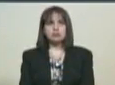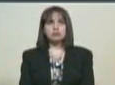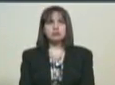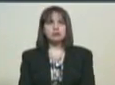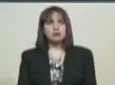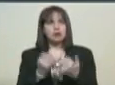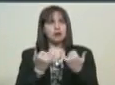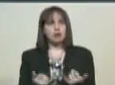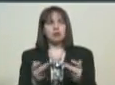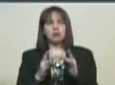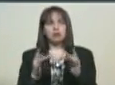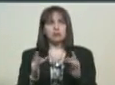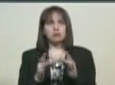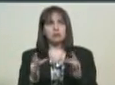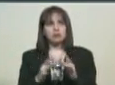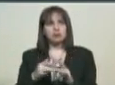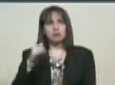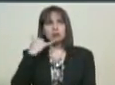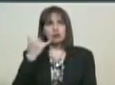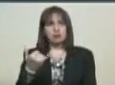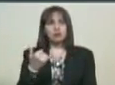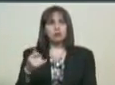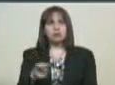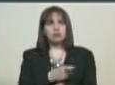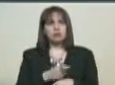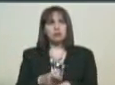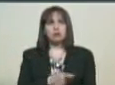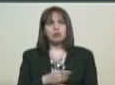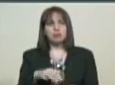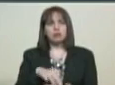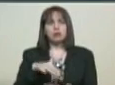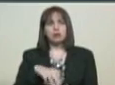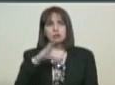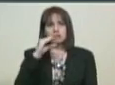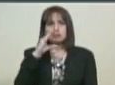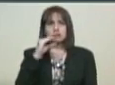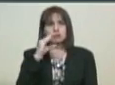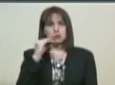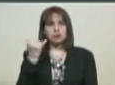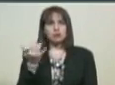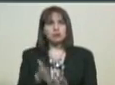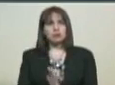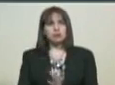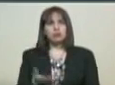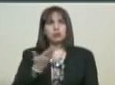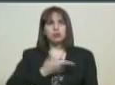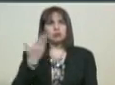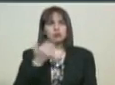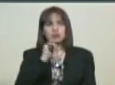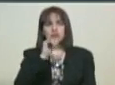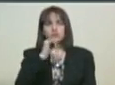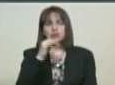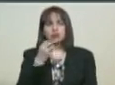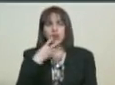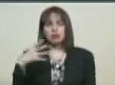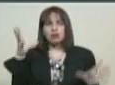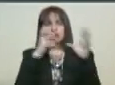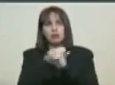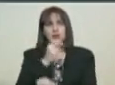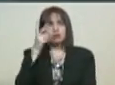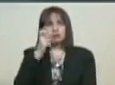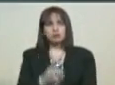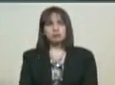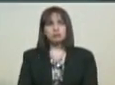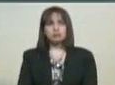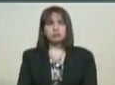Y a esta hora establecemos un contacto telefónico con el gobernador del estado Miranda, Héctor Rodríguez, quien nos comenta importante información. Buenas noches, lo